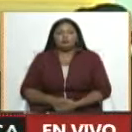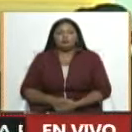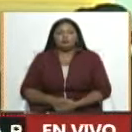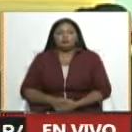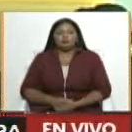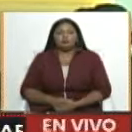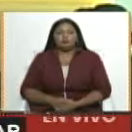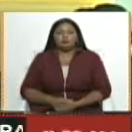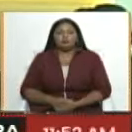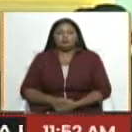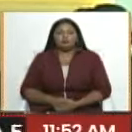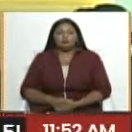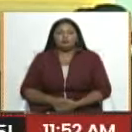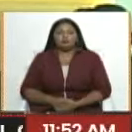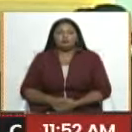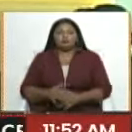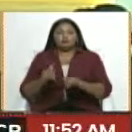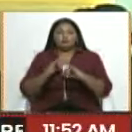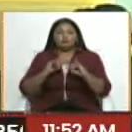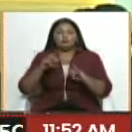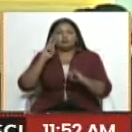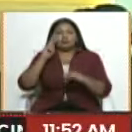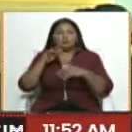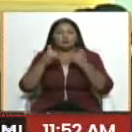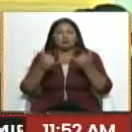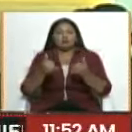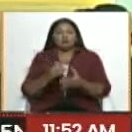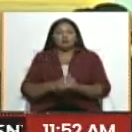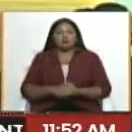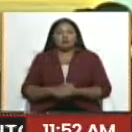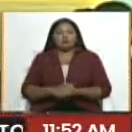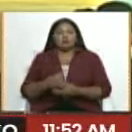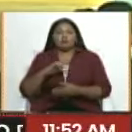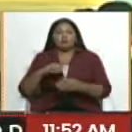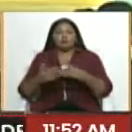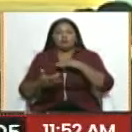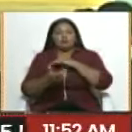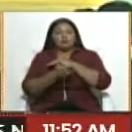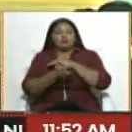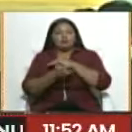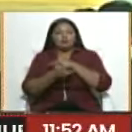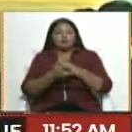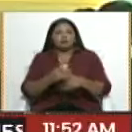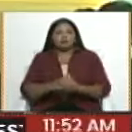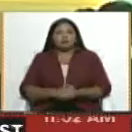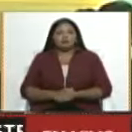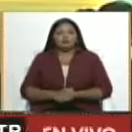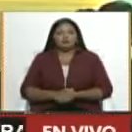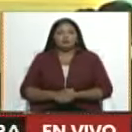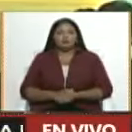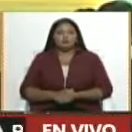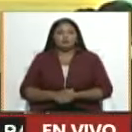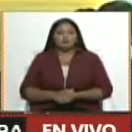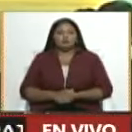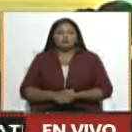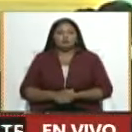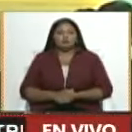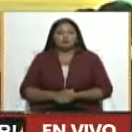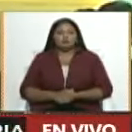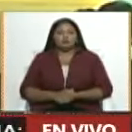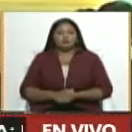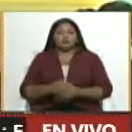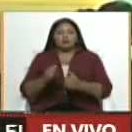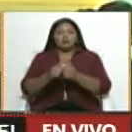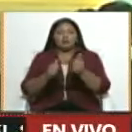ya pasará a lo que es la parte técnica que dirige el vicepresidente,